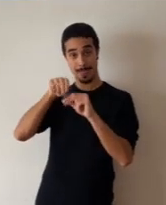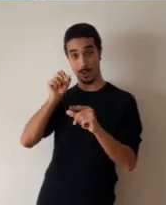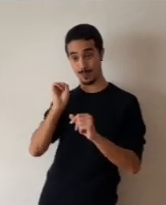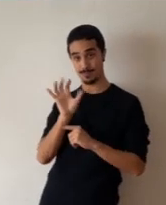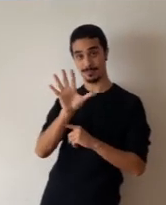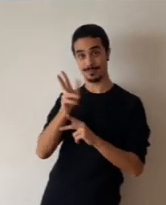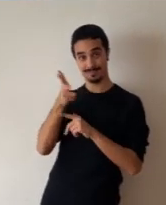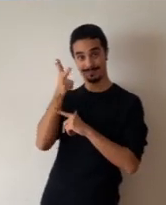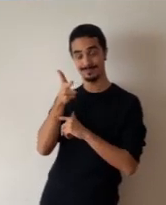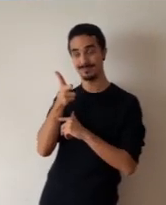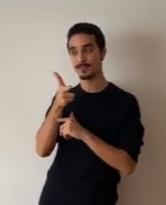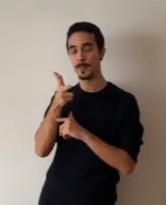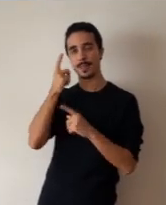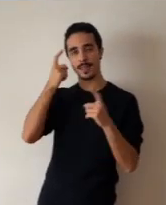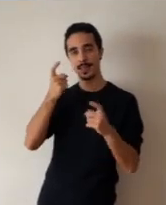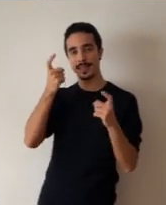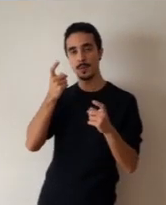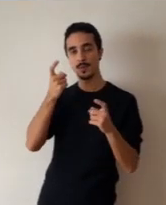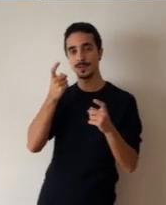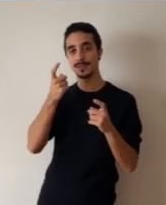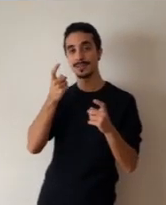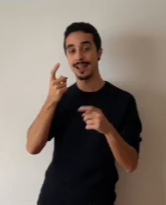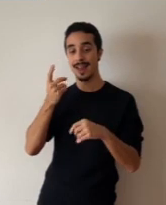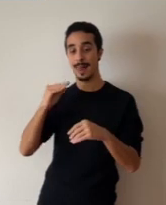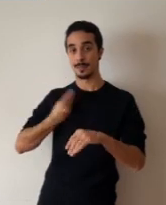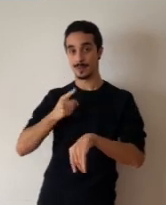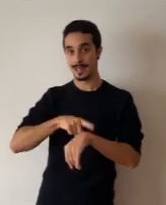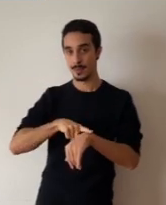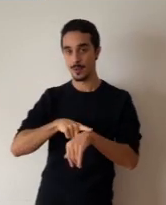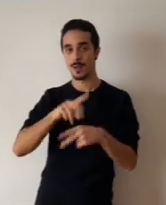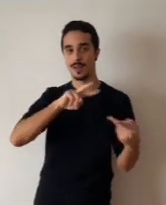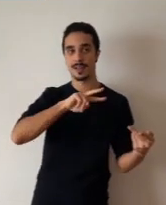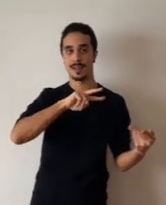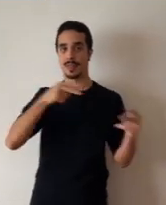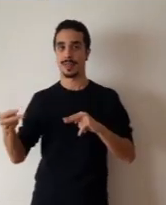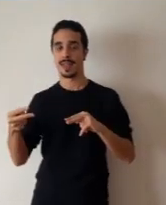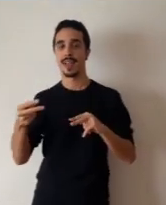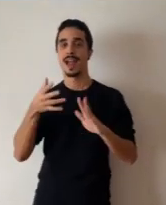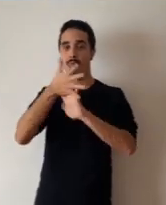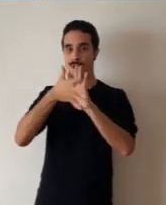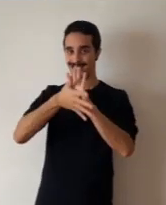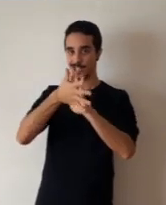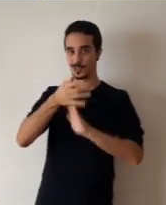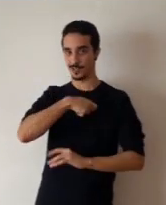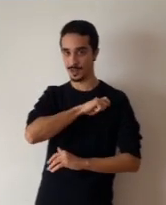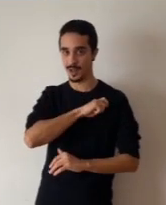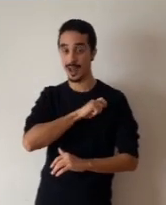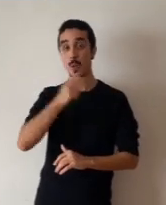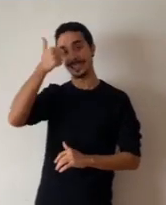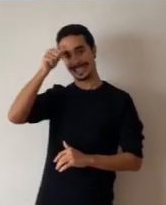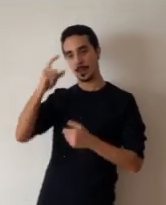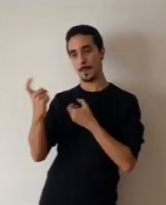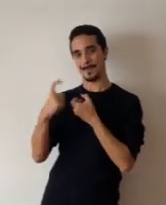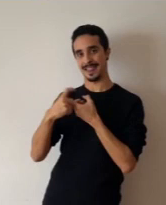Este vídeo se va a intentar hacer en paralelo una traducción al lenguaje de signos, que lo va a